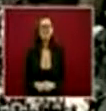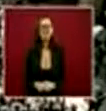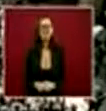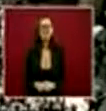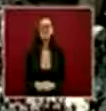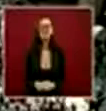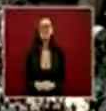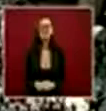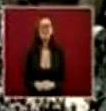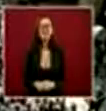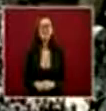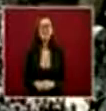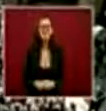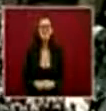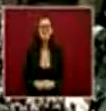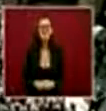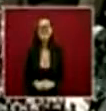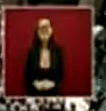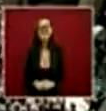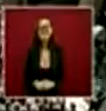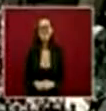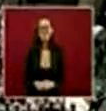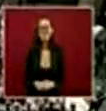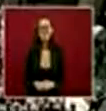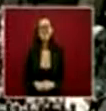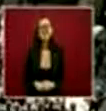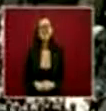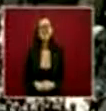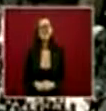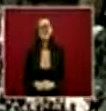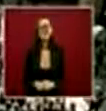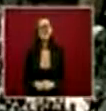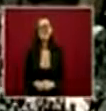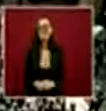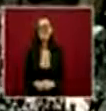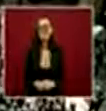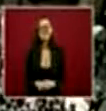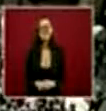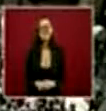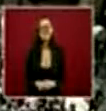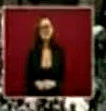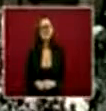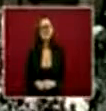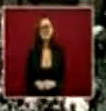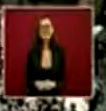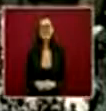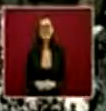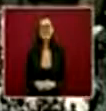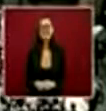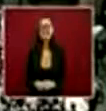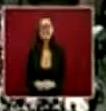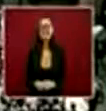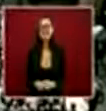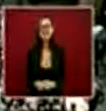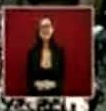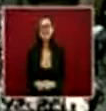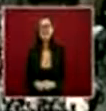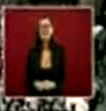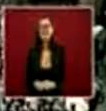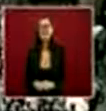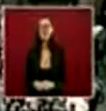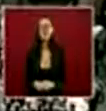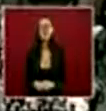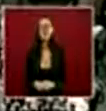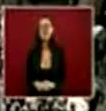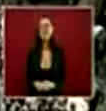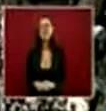todos los demás, pero el punto de fondo es que logra una tasa de crecimiento mucho más elevada, particularmente en el sur del país, si no